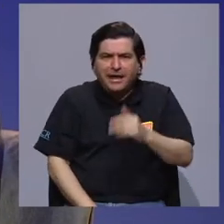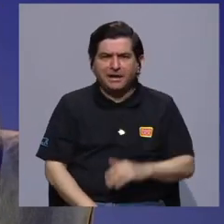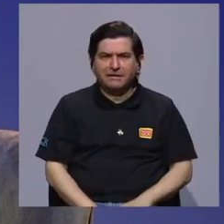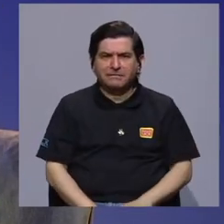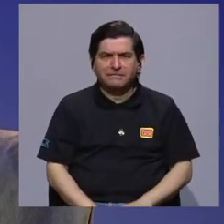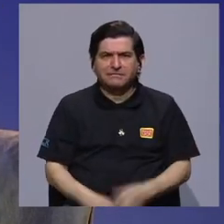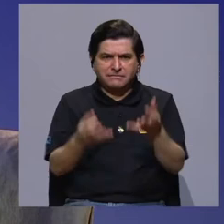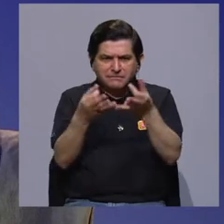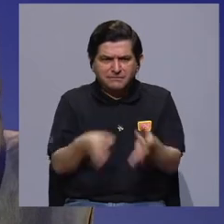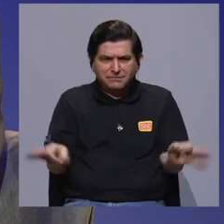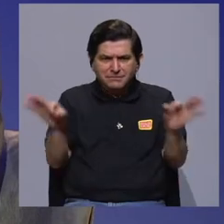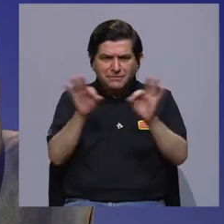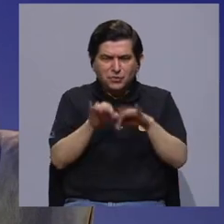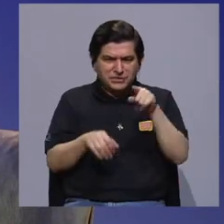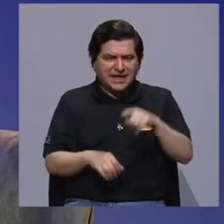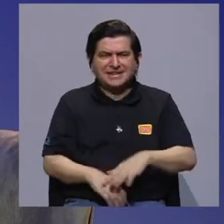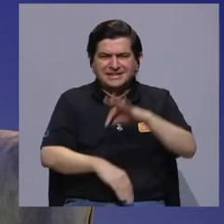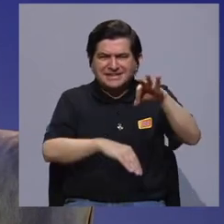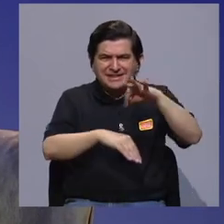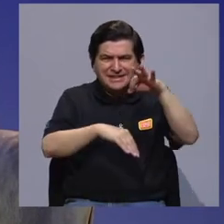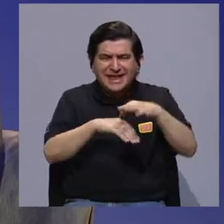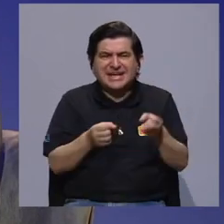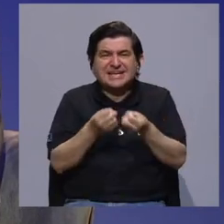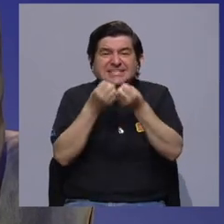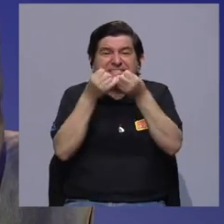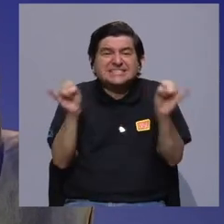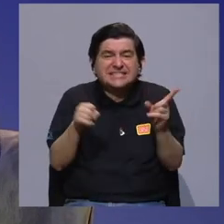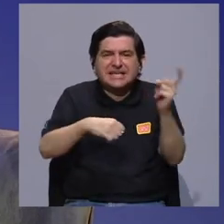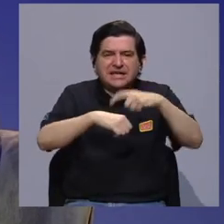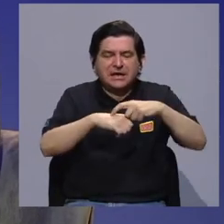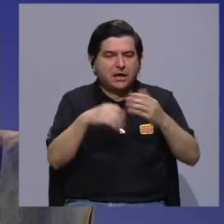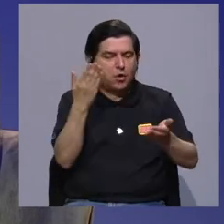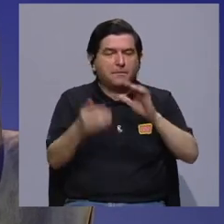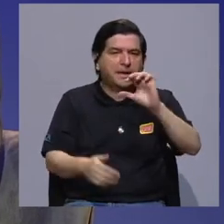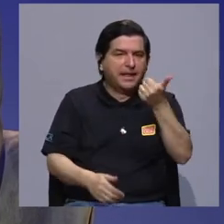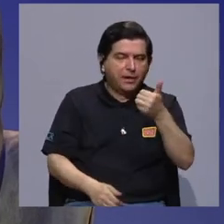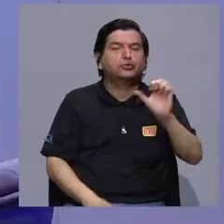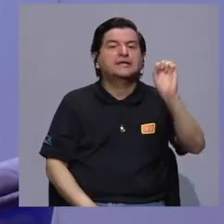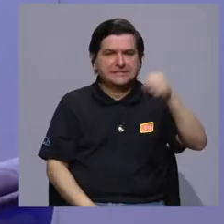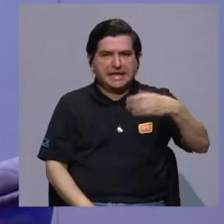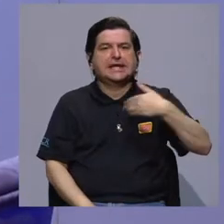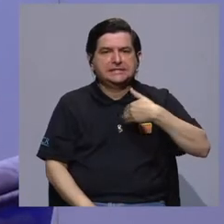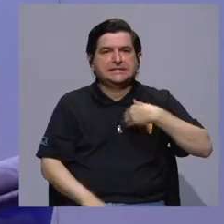Explíquenos la importancia de por qué las abejas sin aguijón comparadas a las que tienen aguijón.